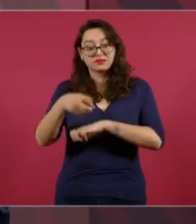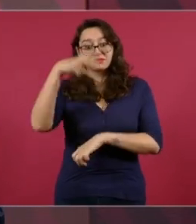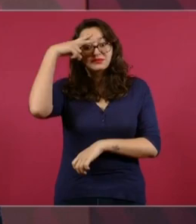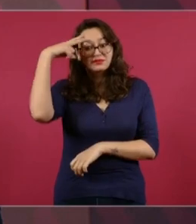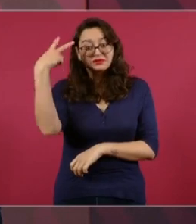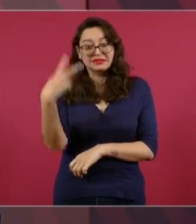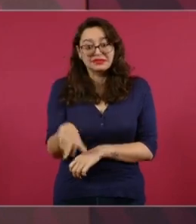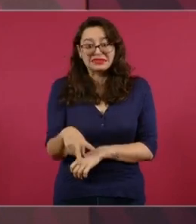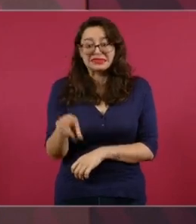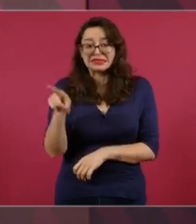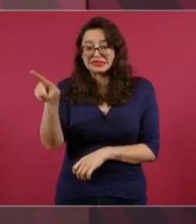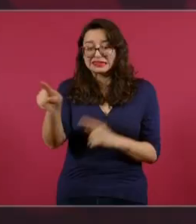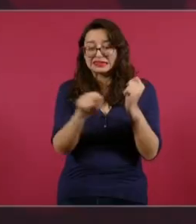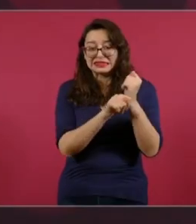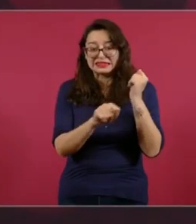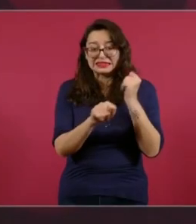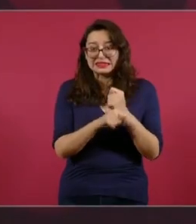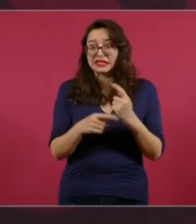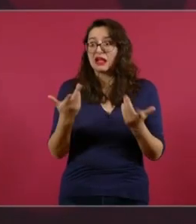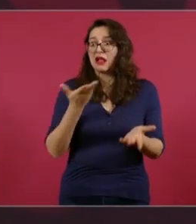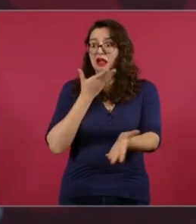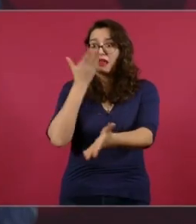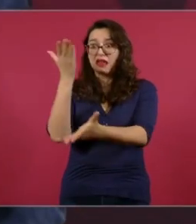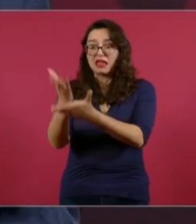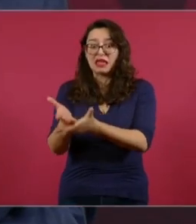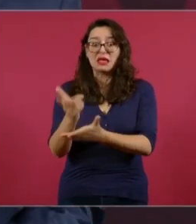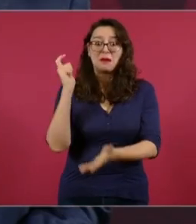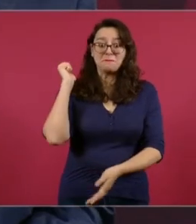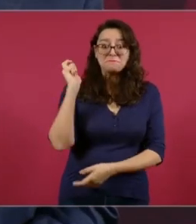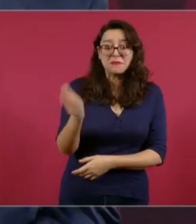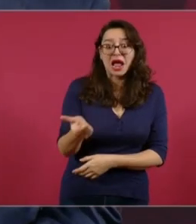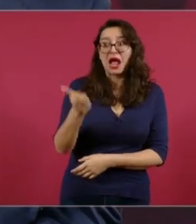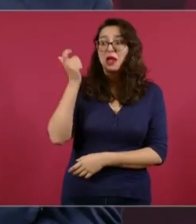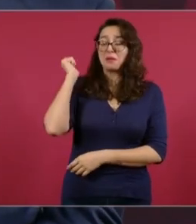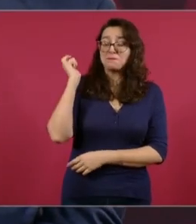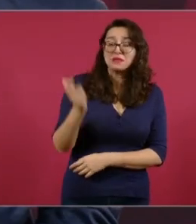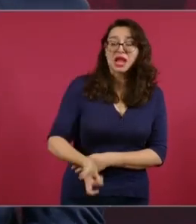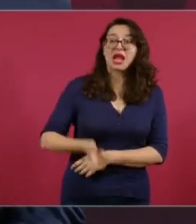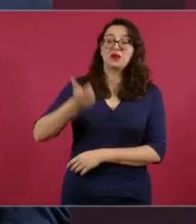transportarse cuesta muchísimo, porque hay que estar pagando